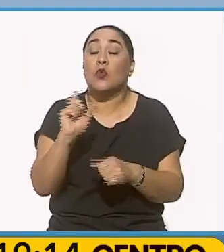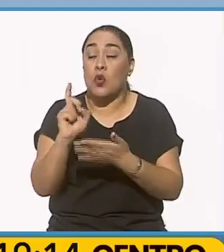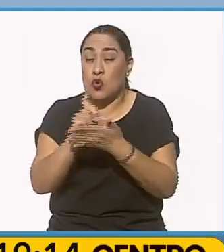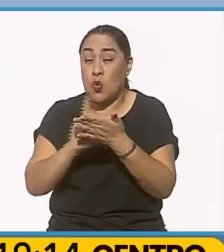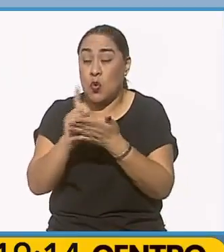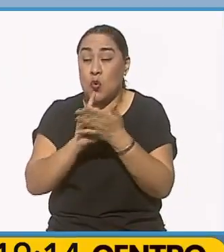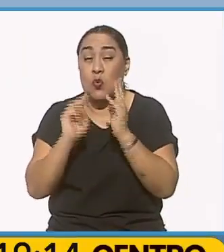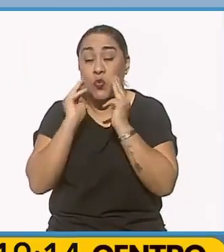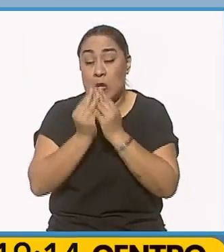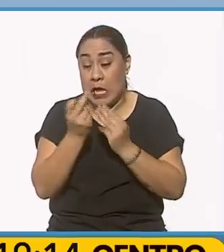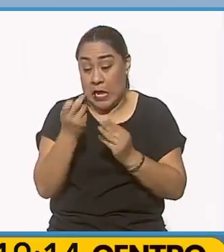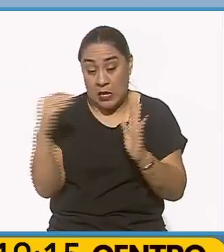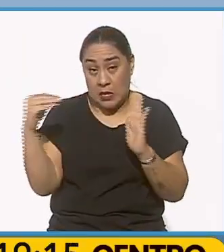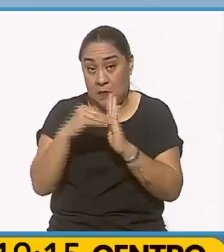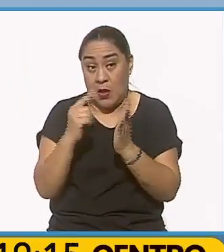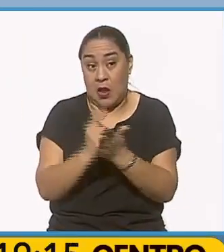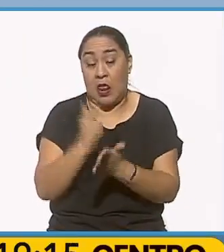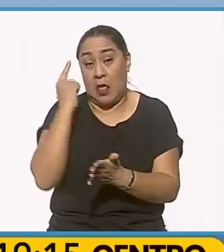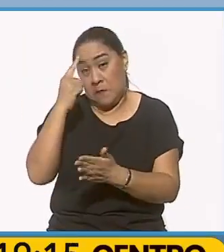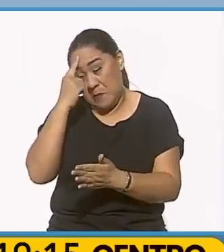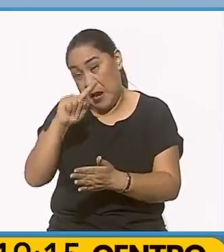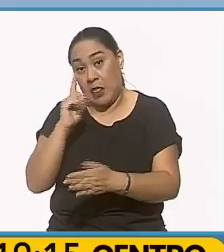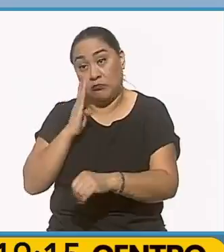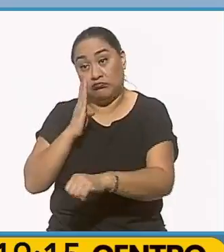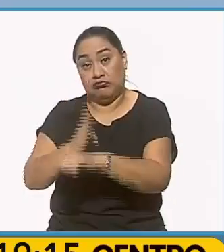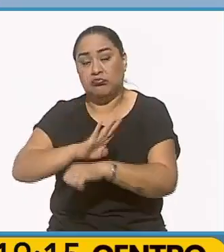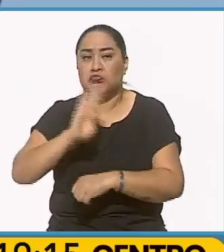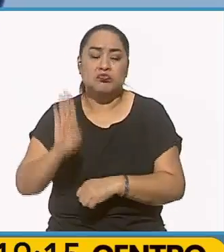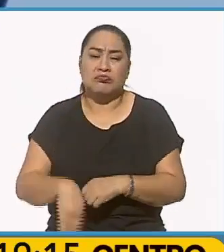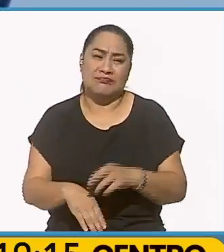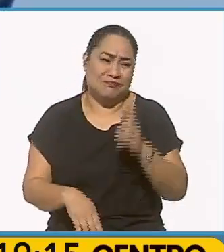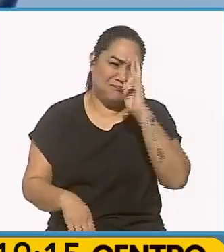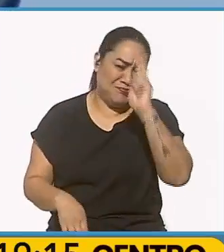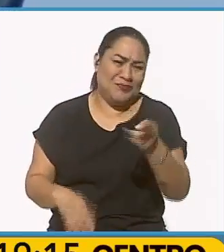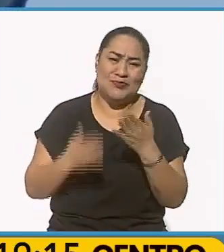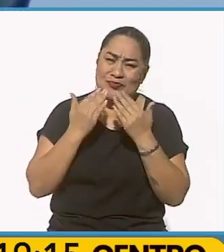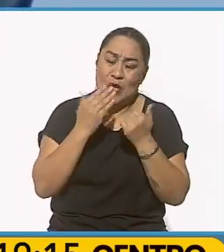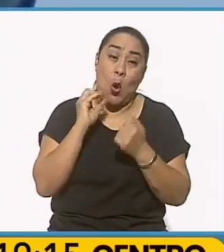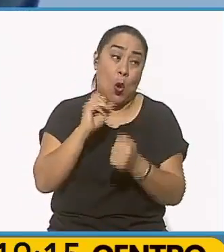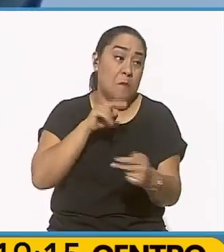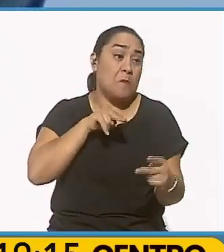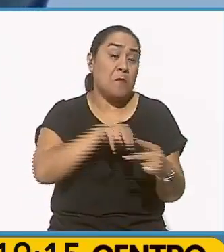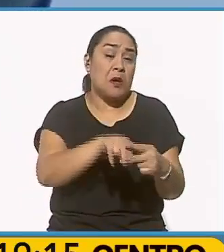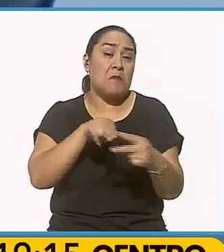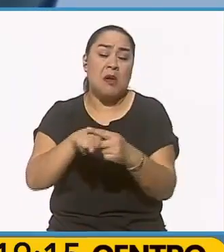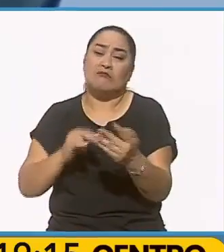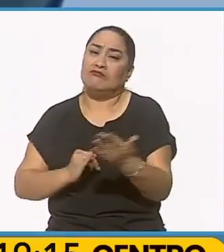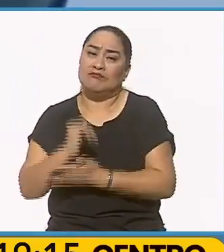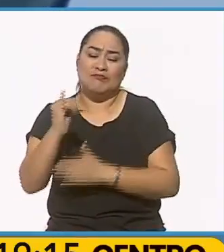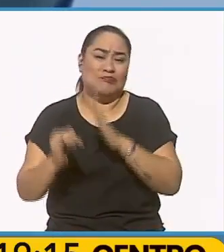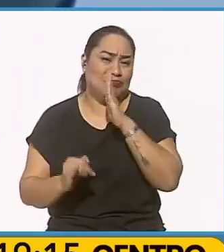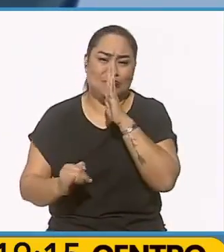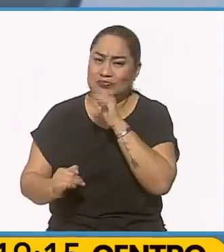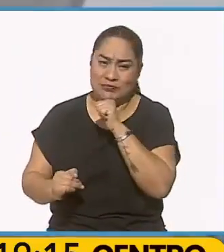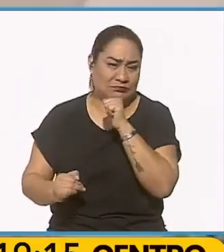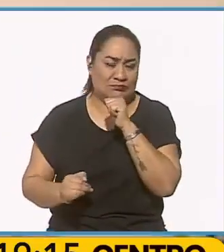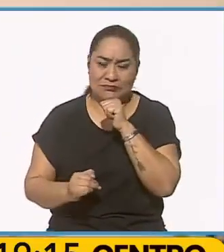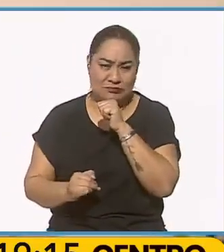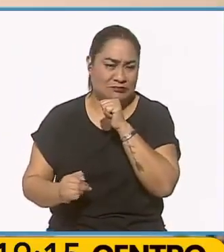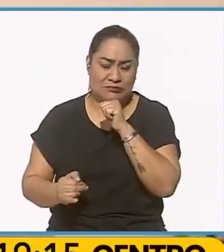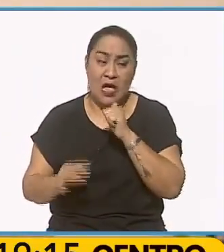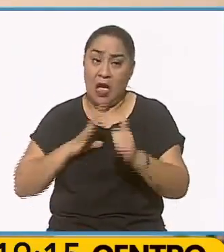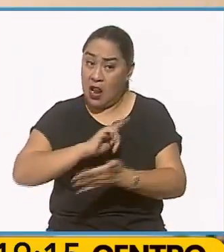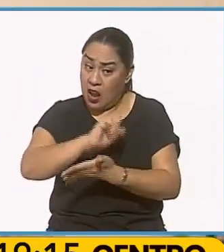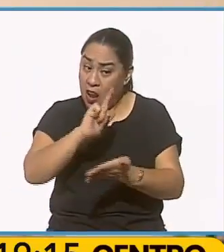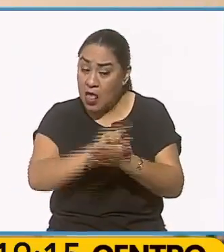es un delito que se Ujú. castigue con la pena de muerte y mucho menos, insisto, con asesinatos que no son mediados por ningún tipo de proceso